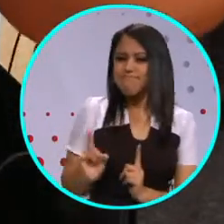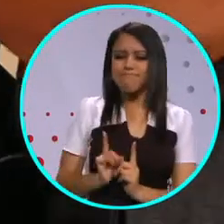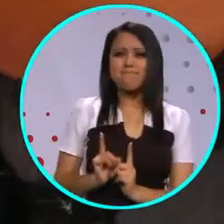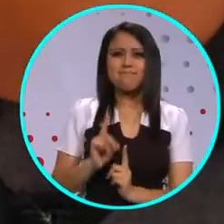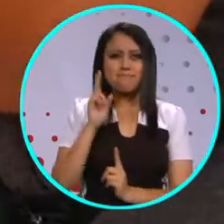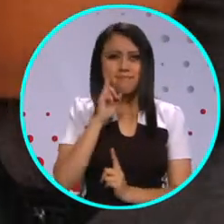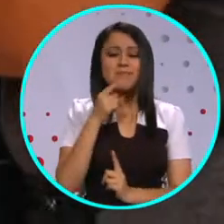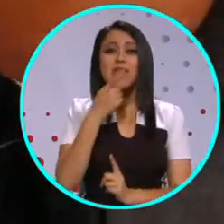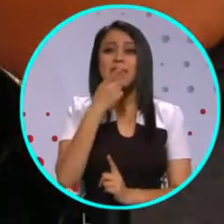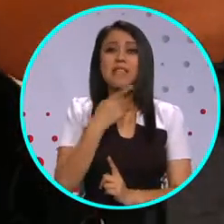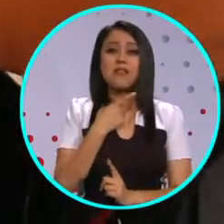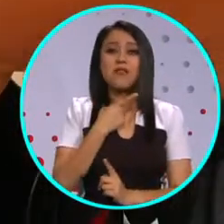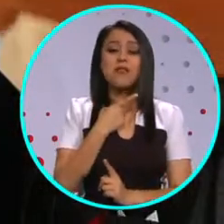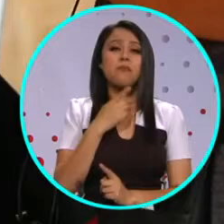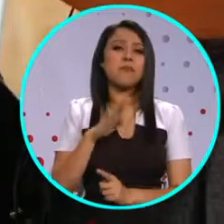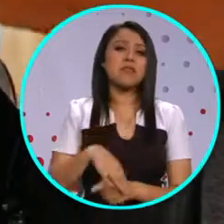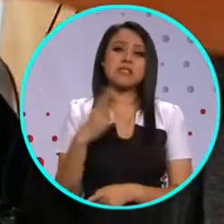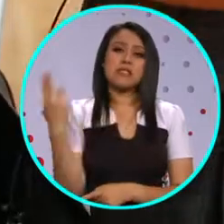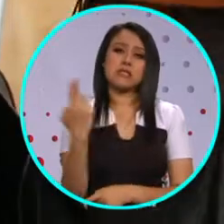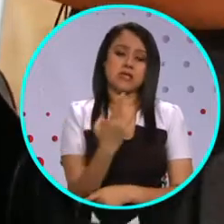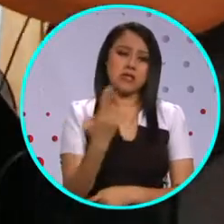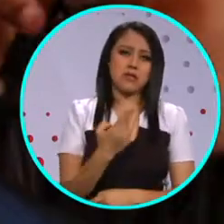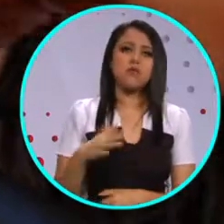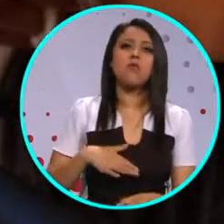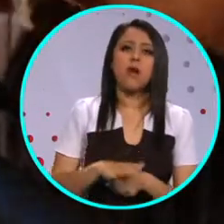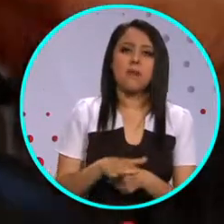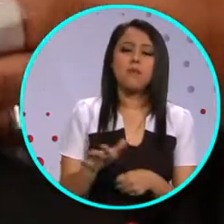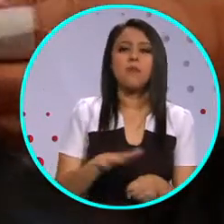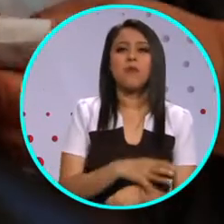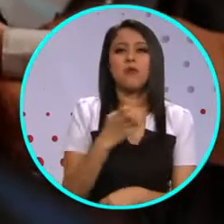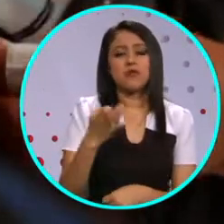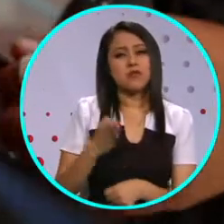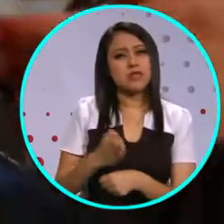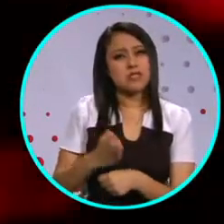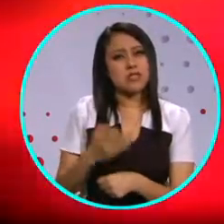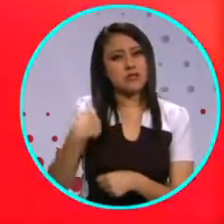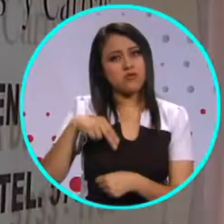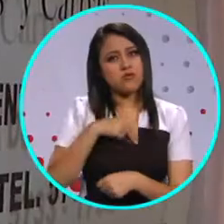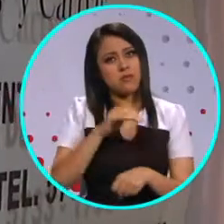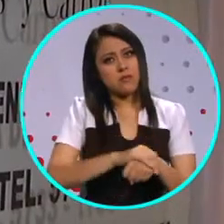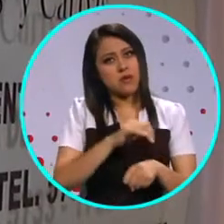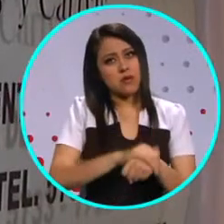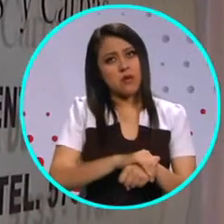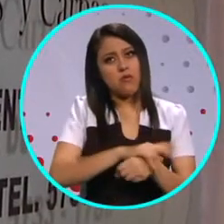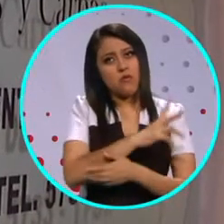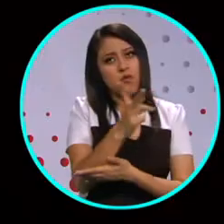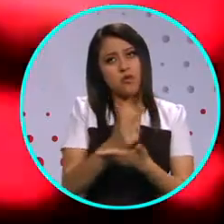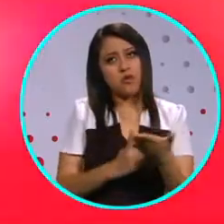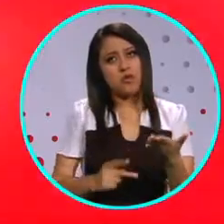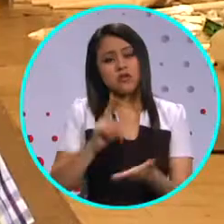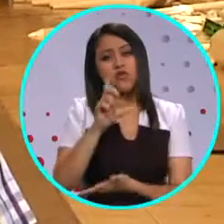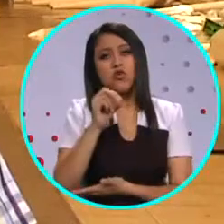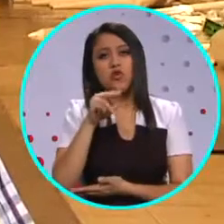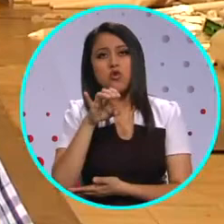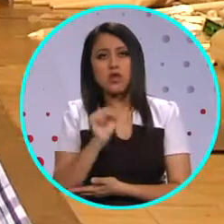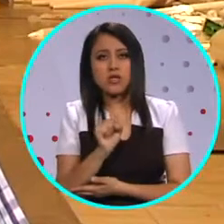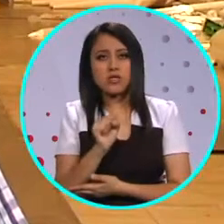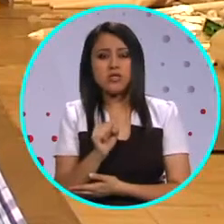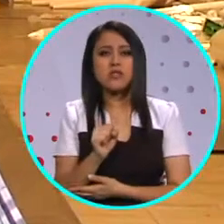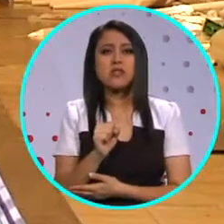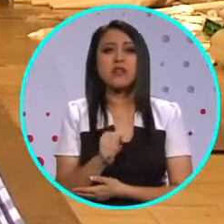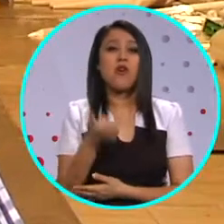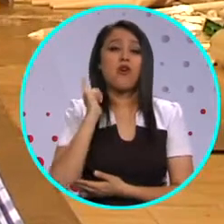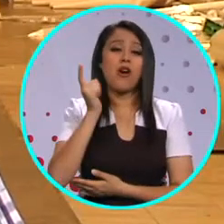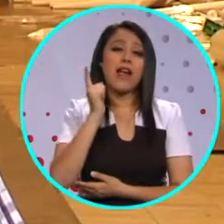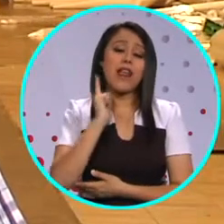nos hizo saber algunas de sus necesidades. Por tal motivo, acudimos con nuestros amigos de Proyectos en Lonas. Señora Xóchitl, esperamos